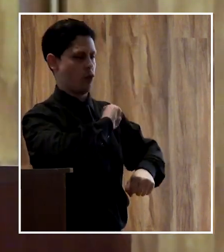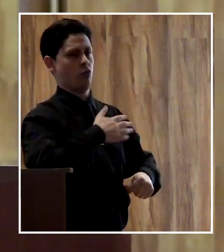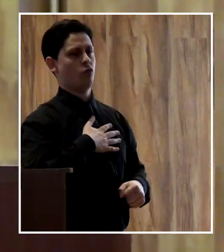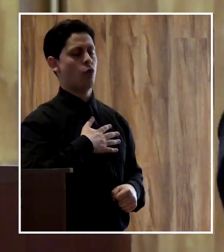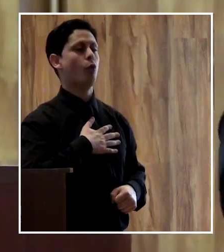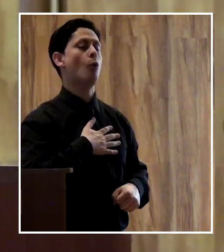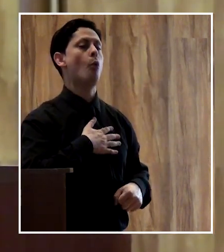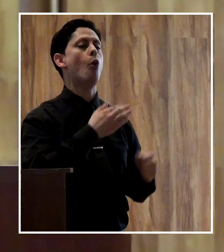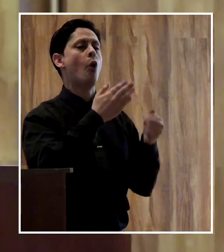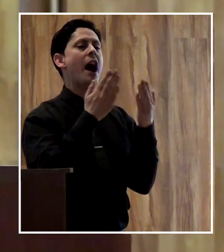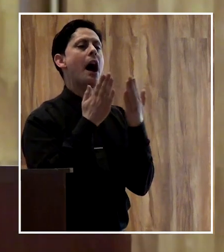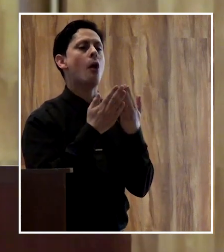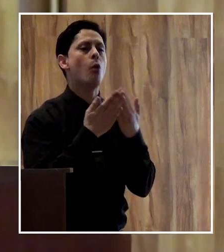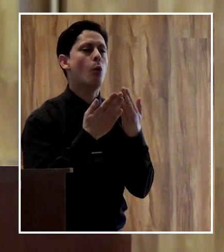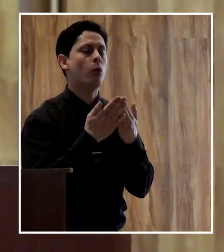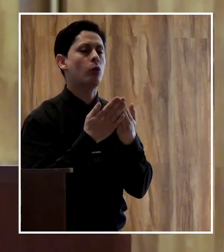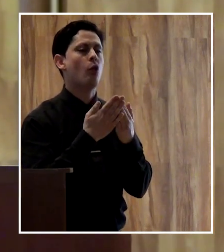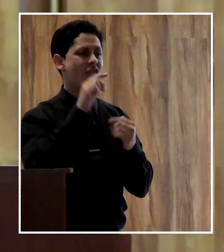aceptado como alumno